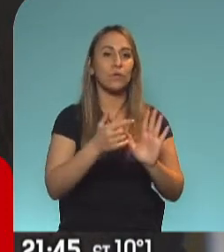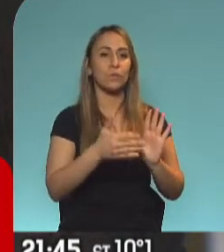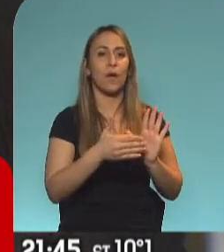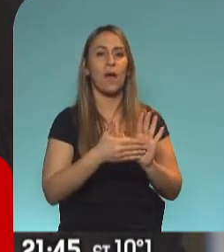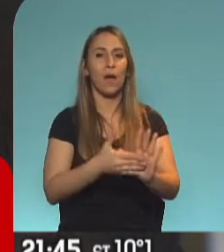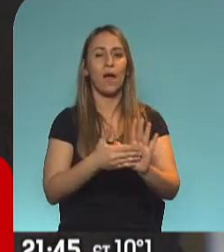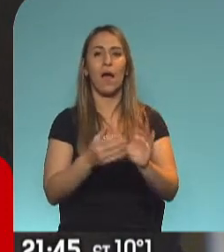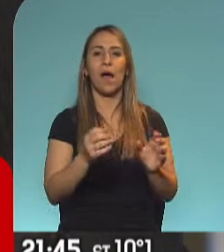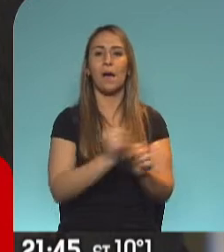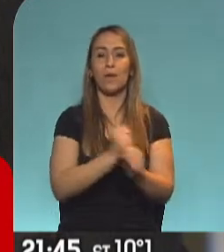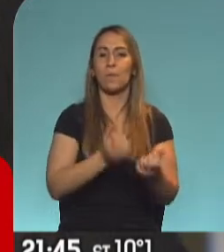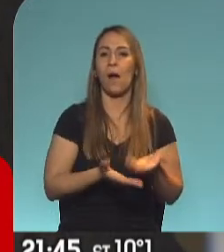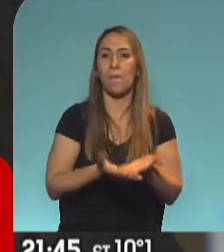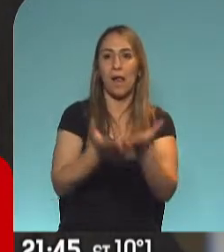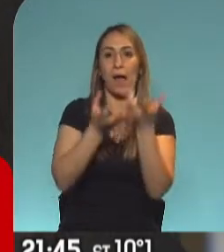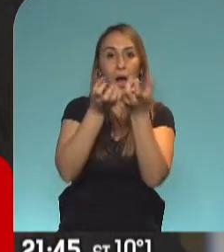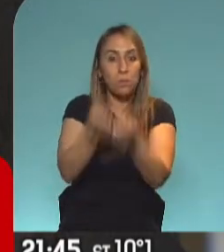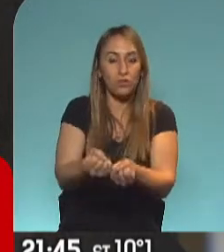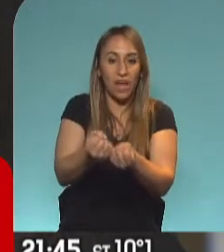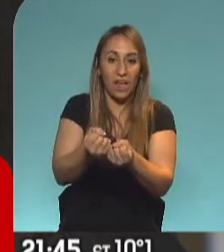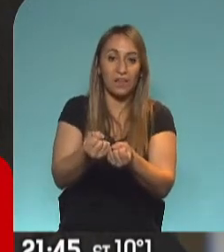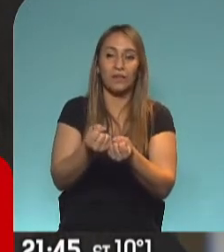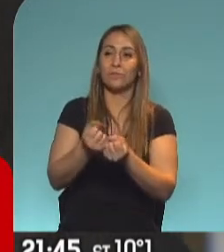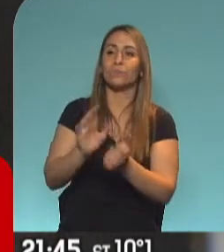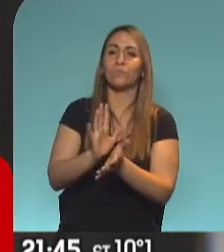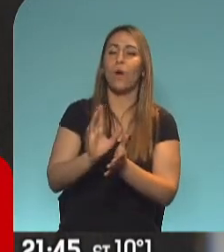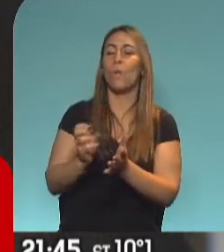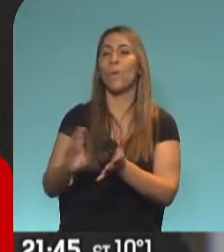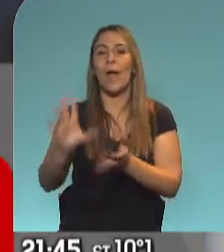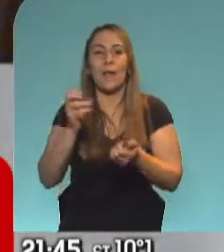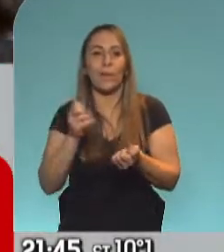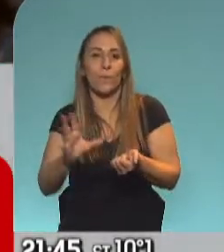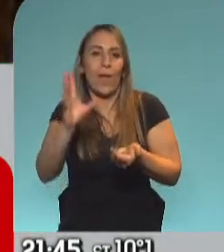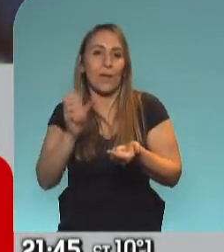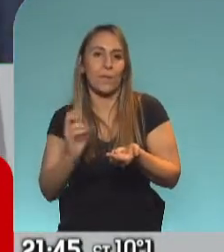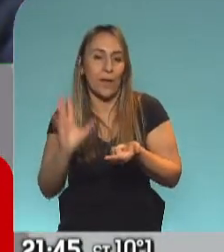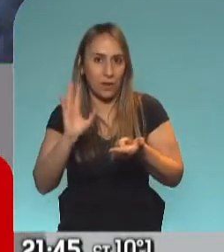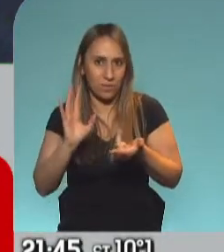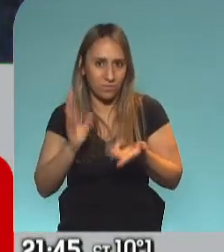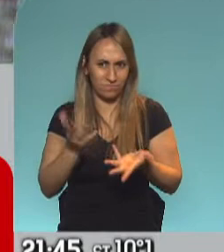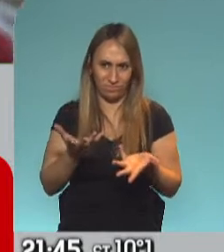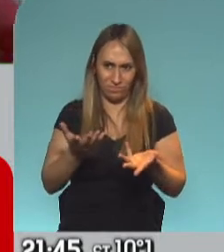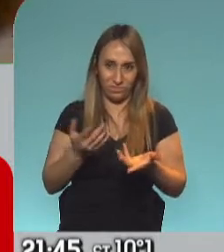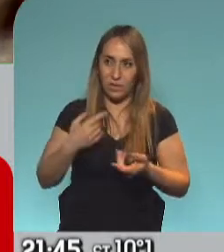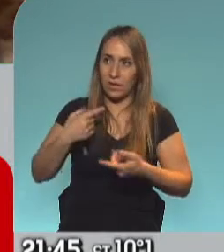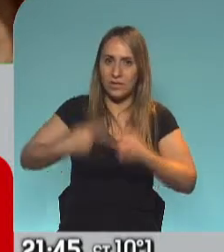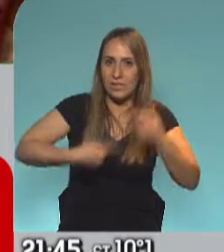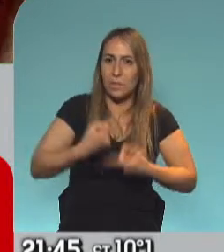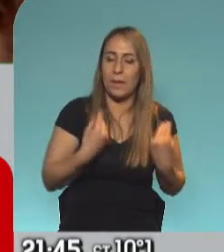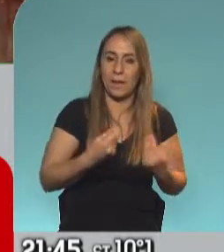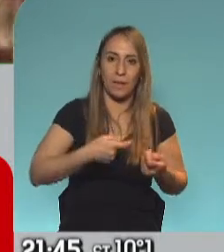Es decir, que lo excepcional pasaría a ser la norma. ¿Y para qué motivo seguiríamos gastando plata en concurso